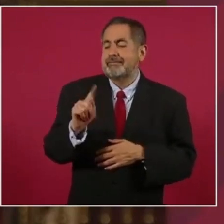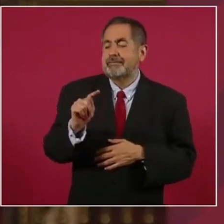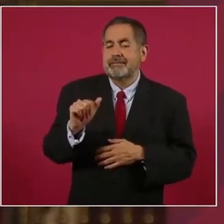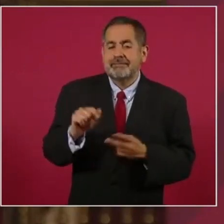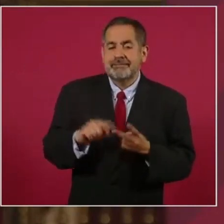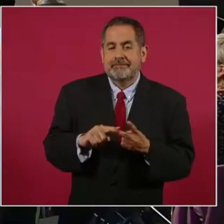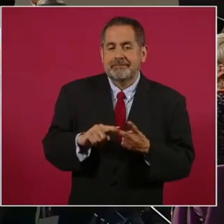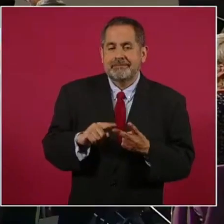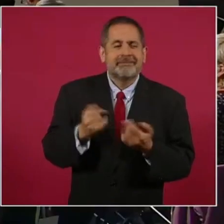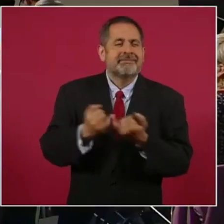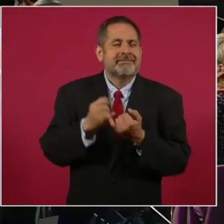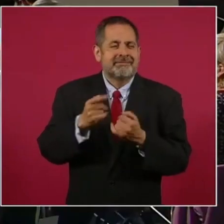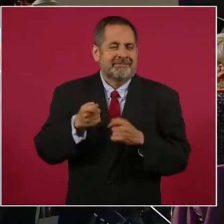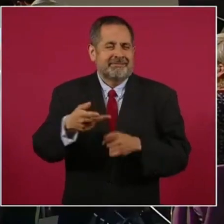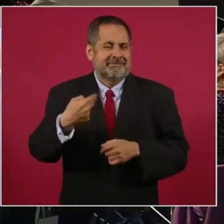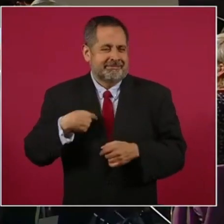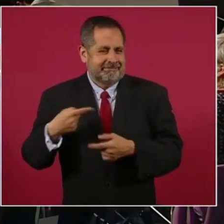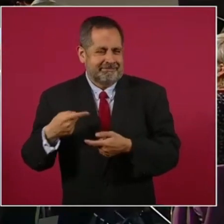nacionalistas,